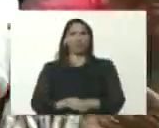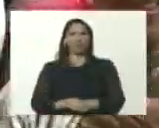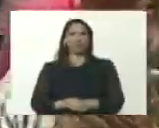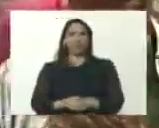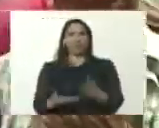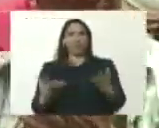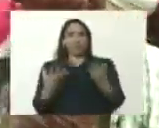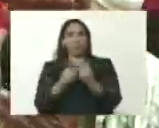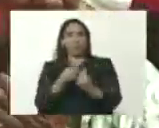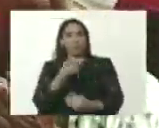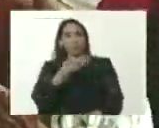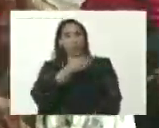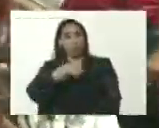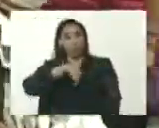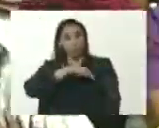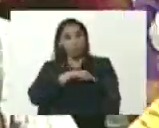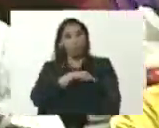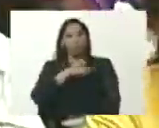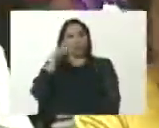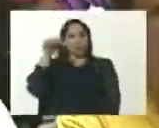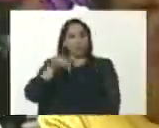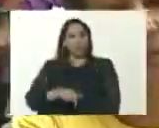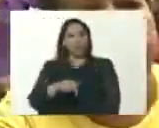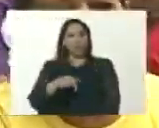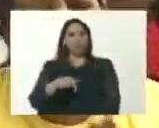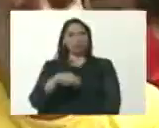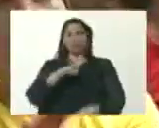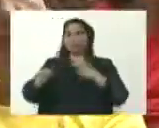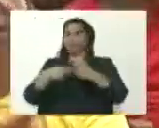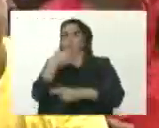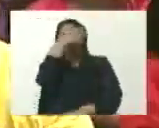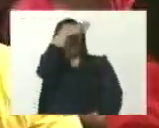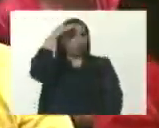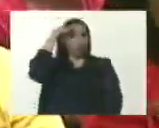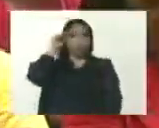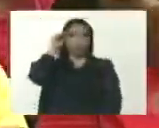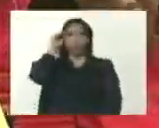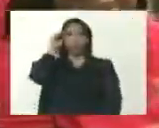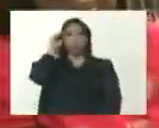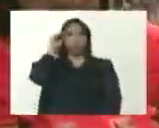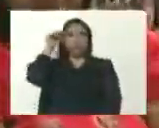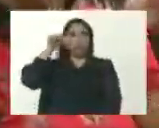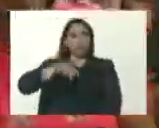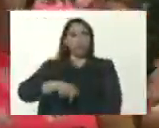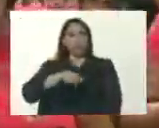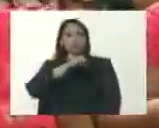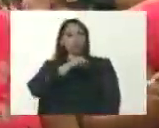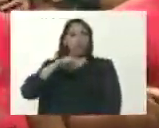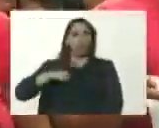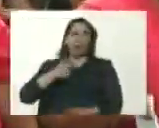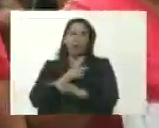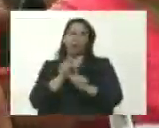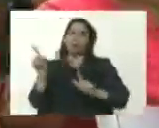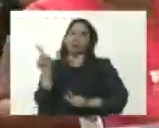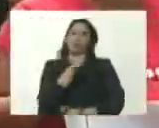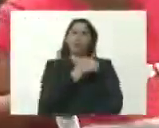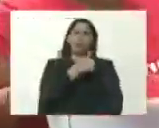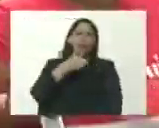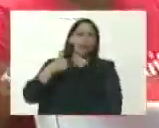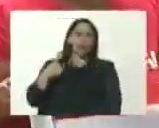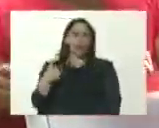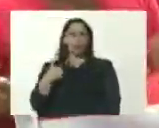nosotros, presidente, porque aquí no más Trump, presidente, aquí somos libres y no queremos, mi